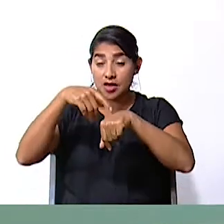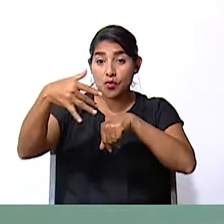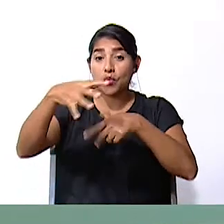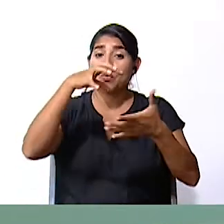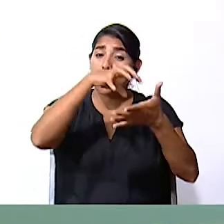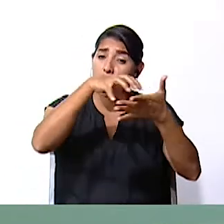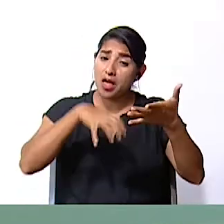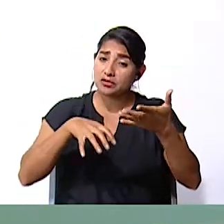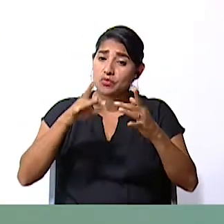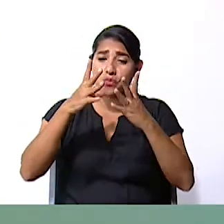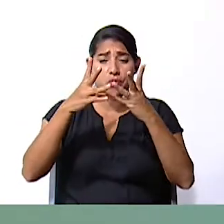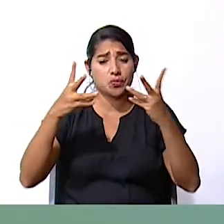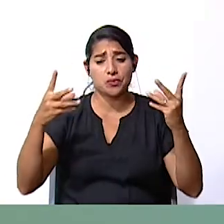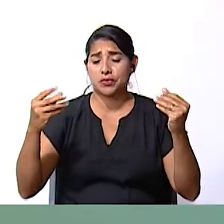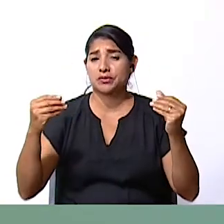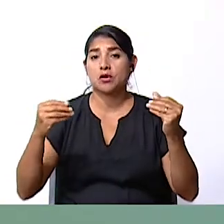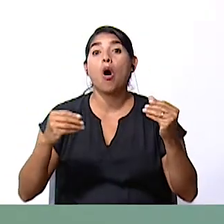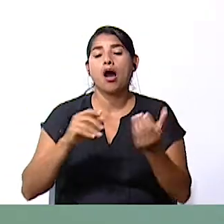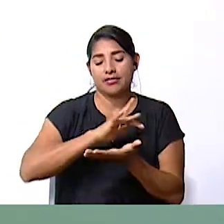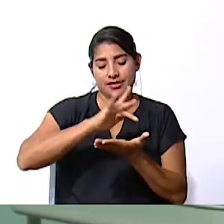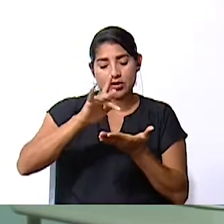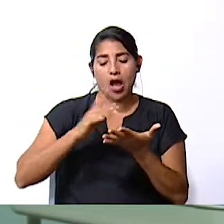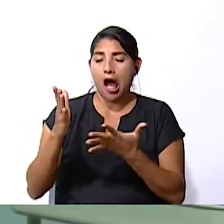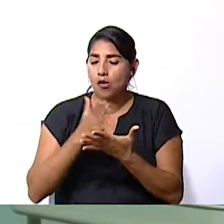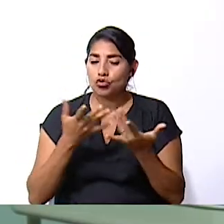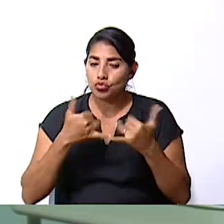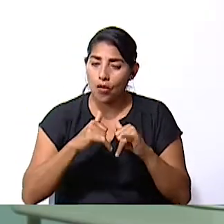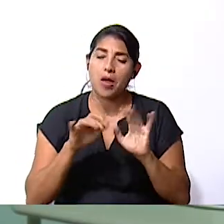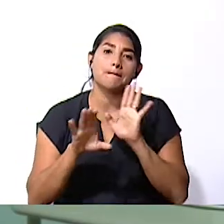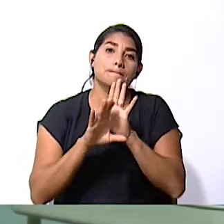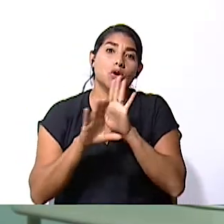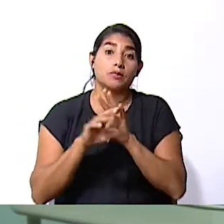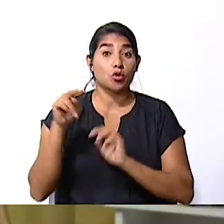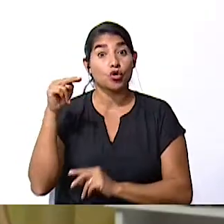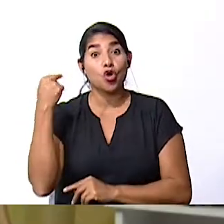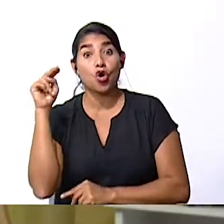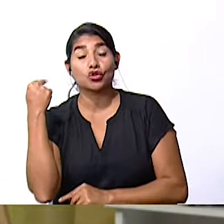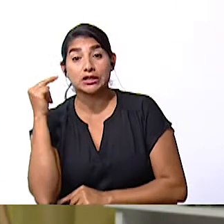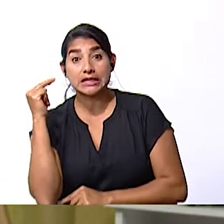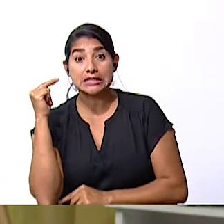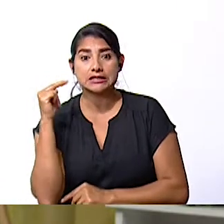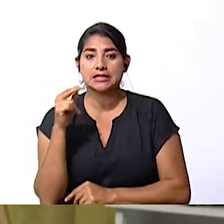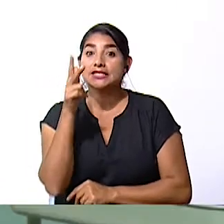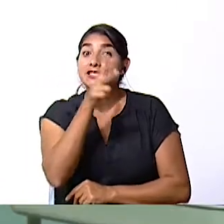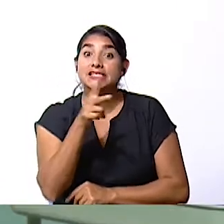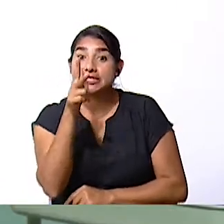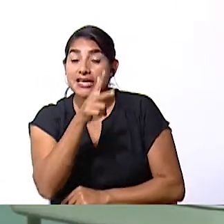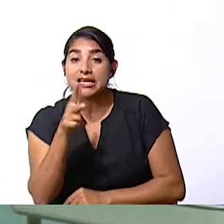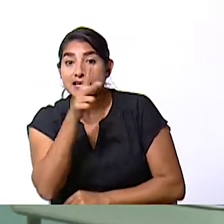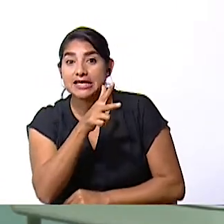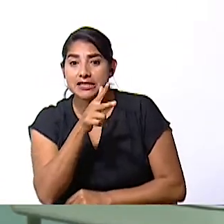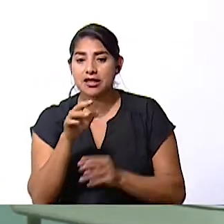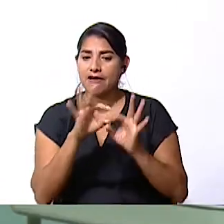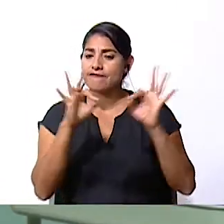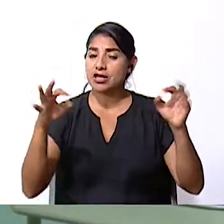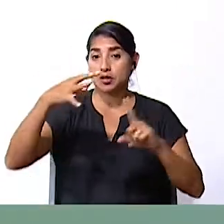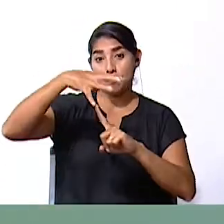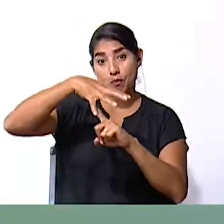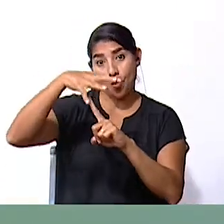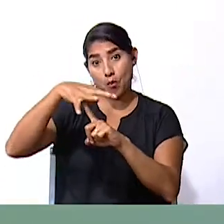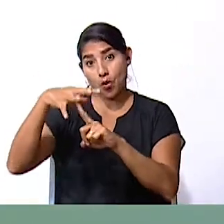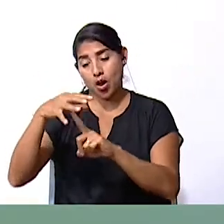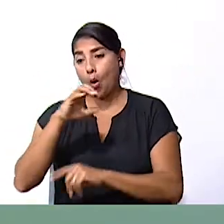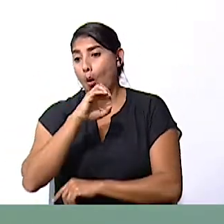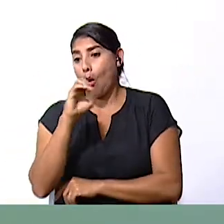con la llegada de la tecnología. Aún nos quedan algunos como las noticias, los chistes, las frases populares,